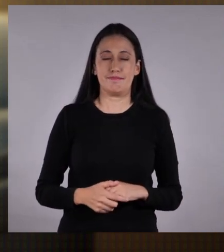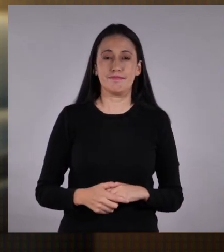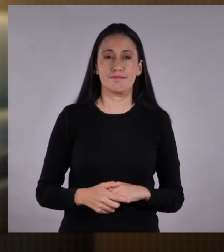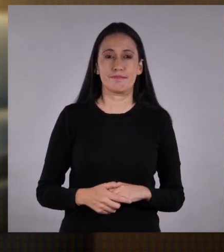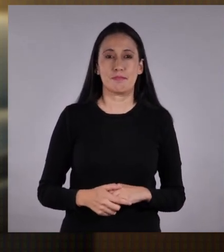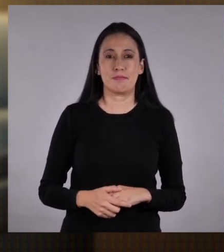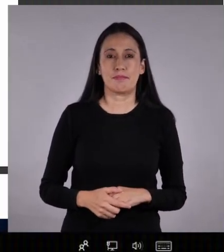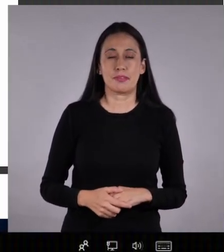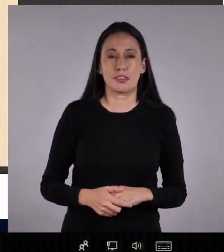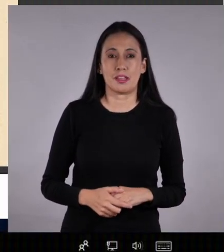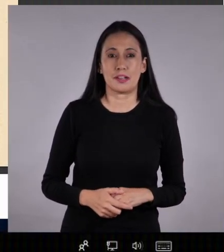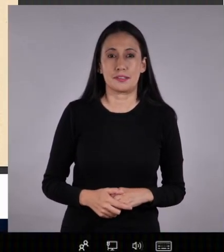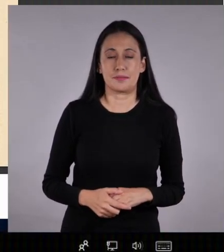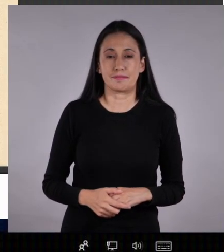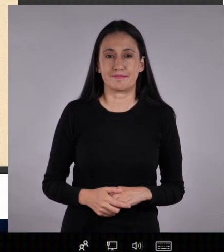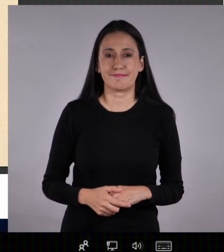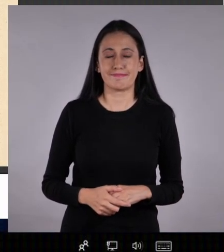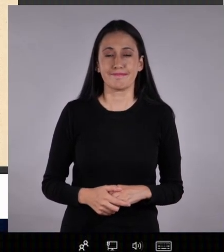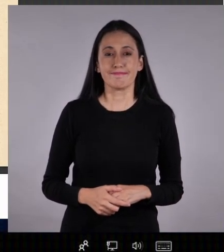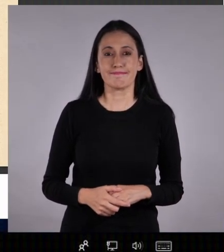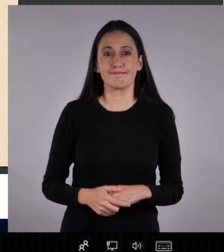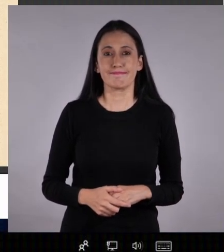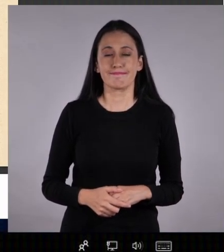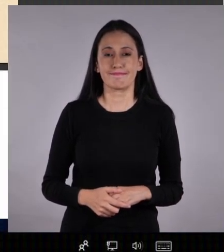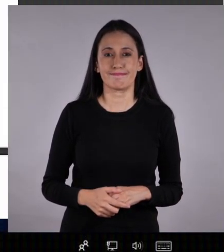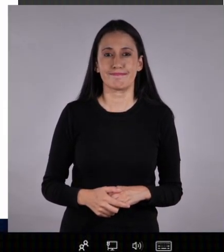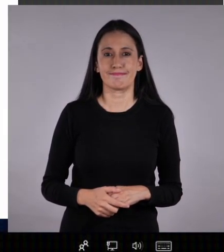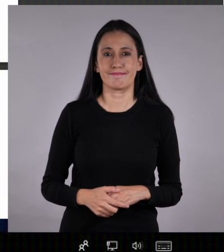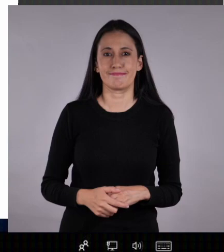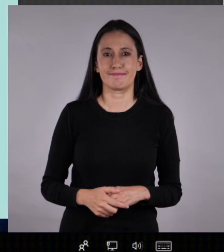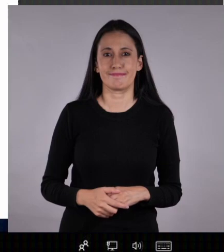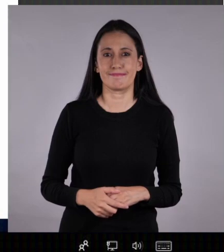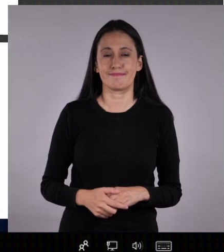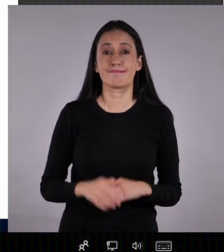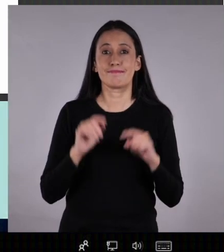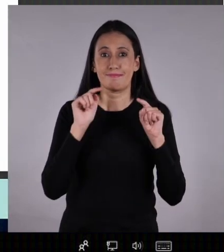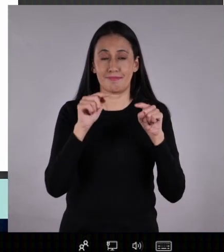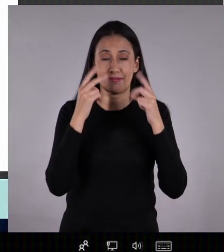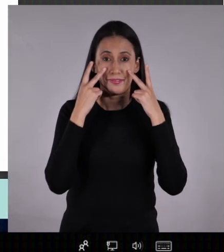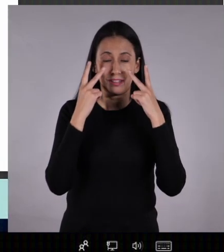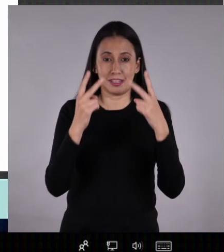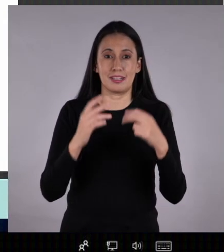A ver, aquí están. Tipos de pérdida.